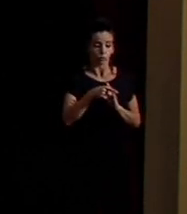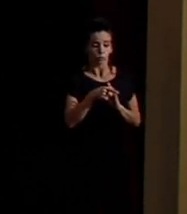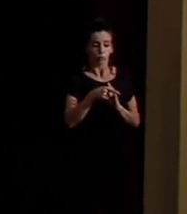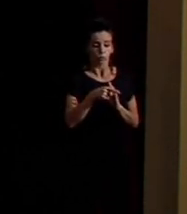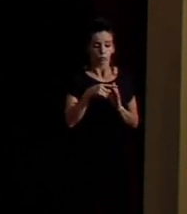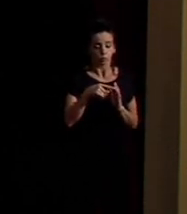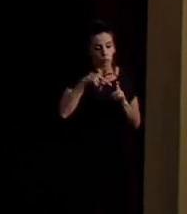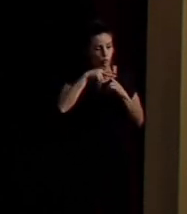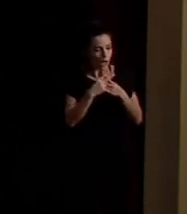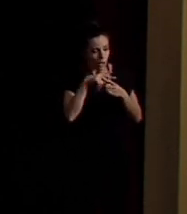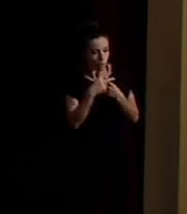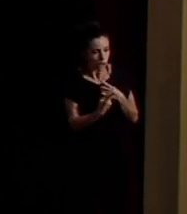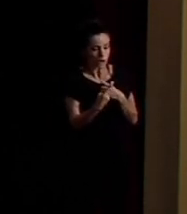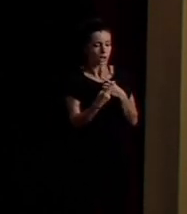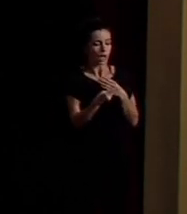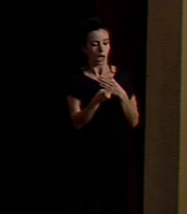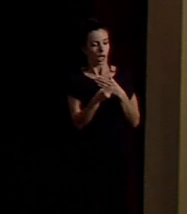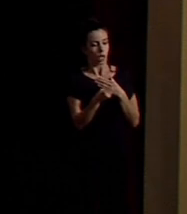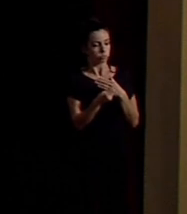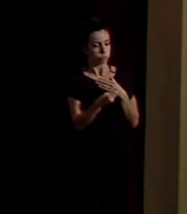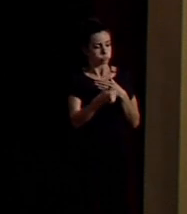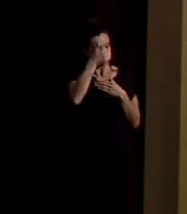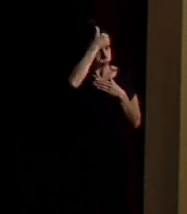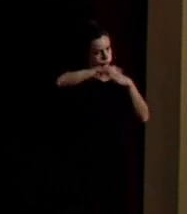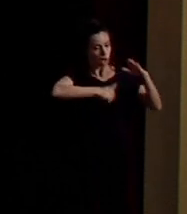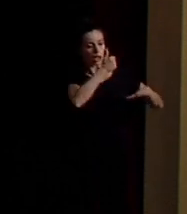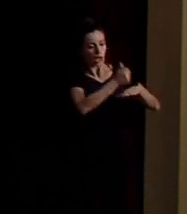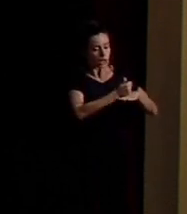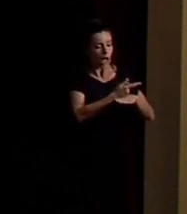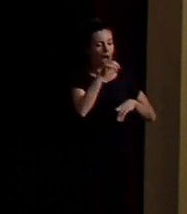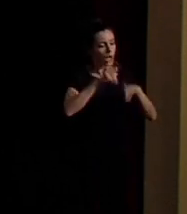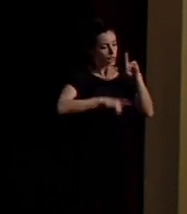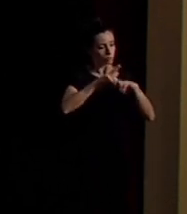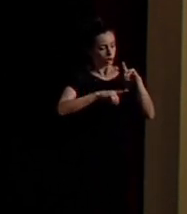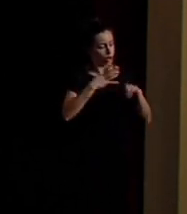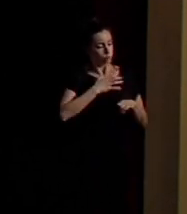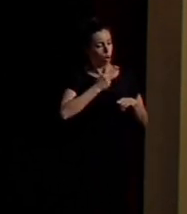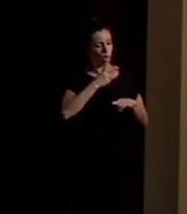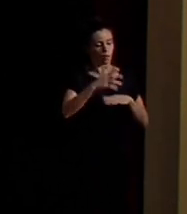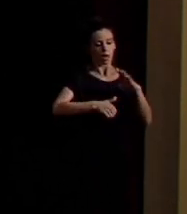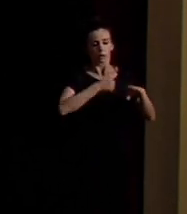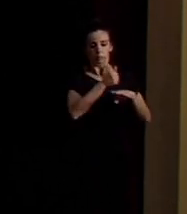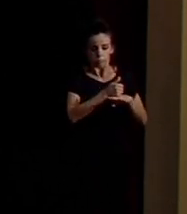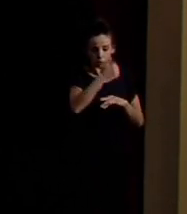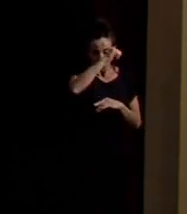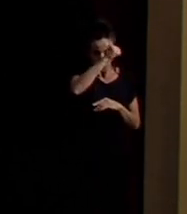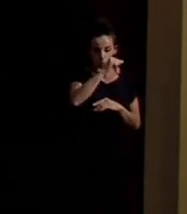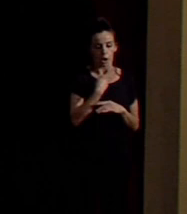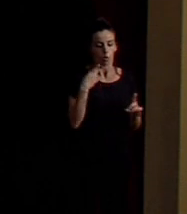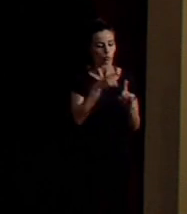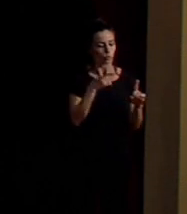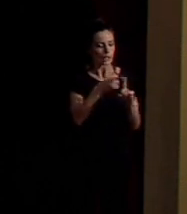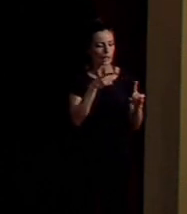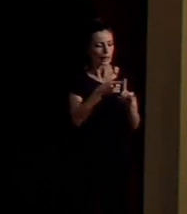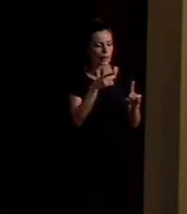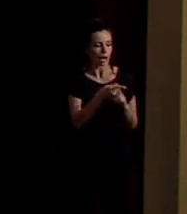ferozmente patriarcal y nada inclusivo, y por supuesto hecho en función de los intereses masculinos, pues utilizamos insistentemente, pues eso, desde el hijo